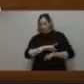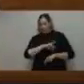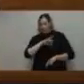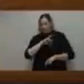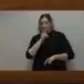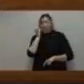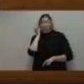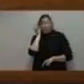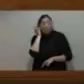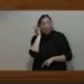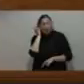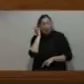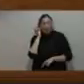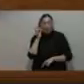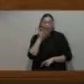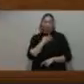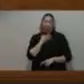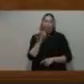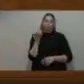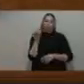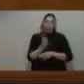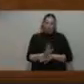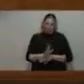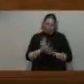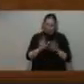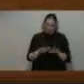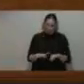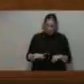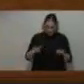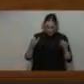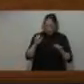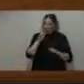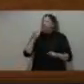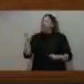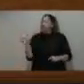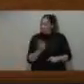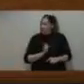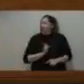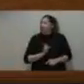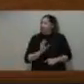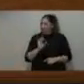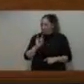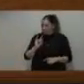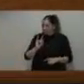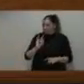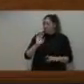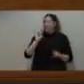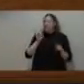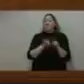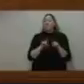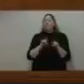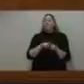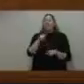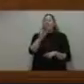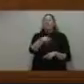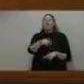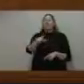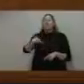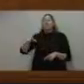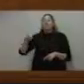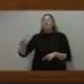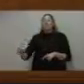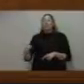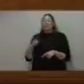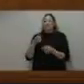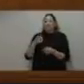Cámara, por la forma en que descalifica, por la forma en que arroja a los demás lo que son sus